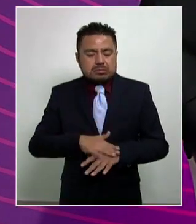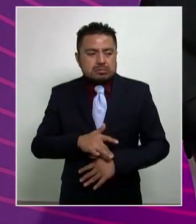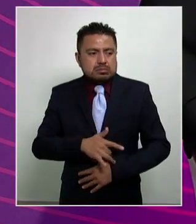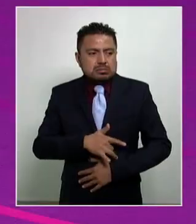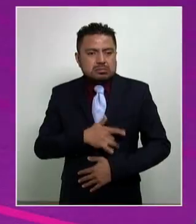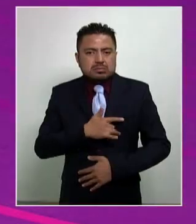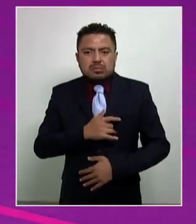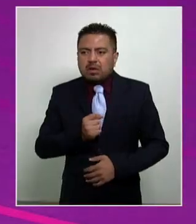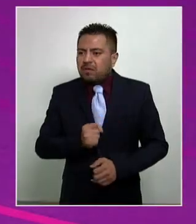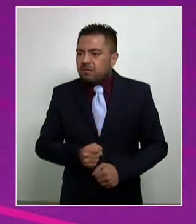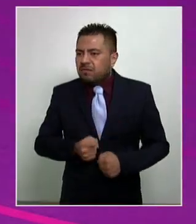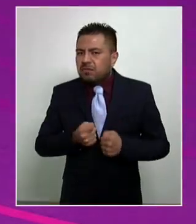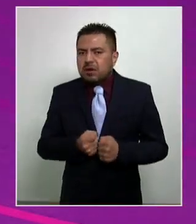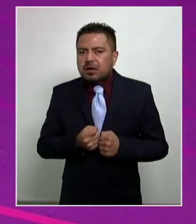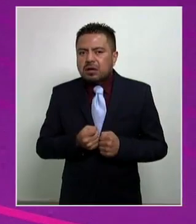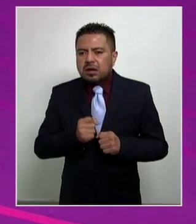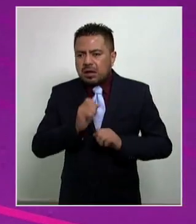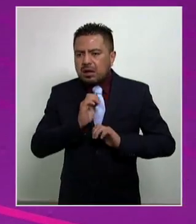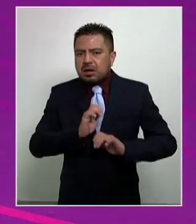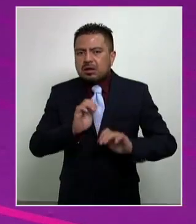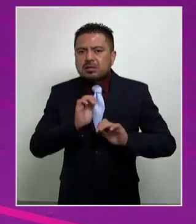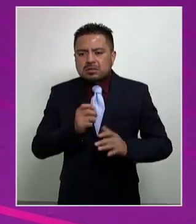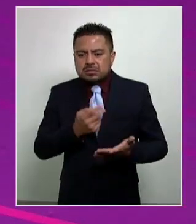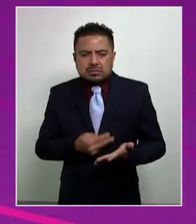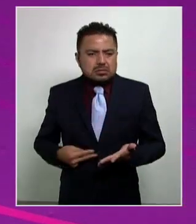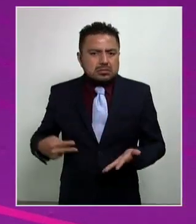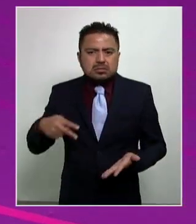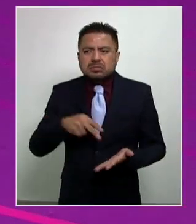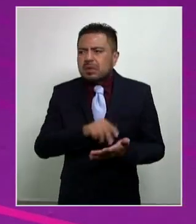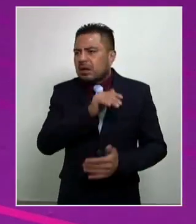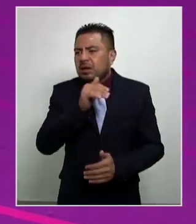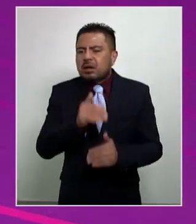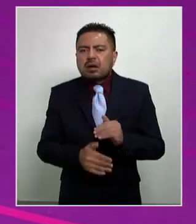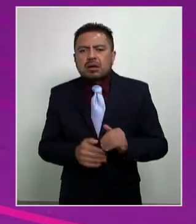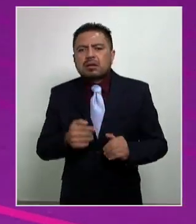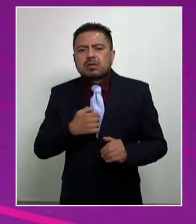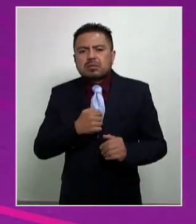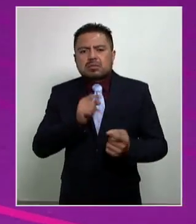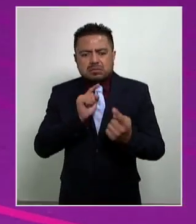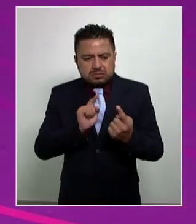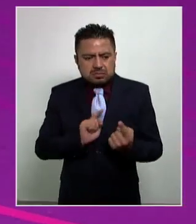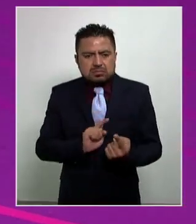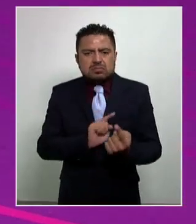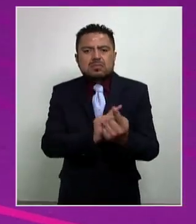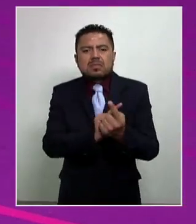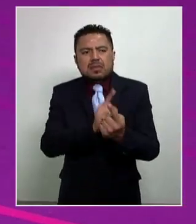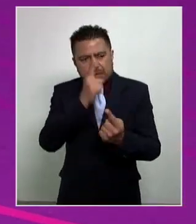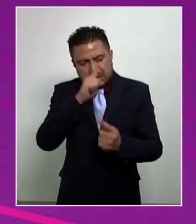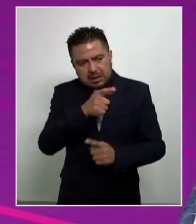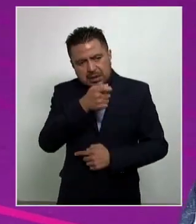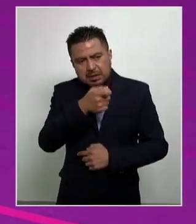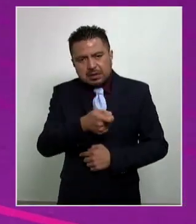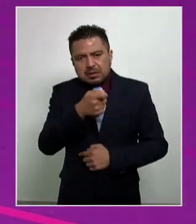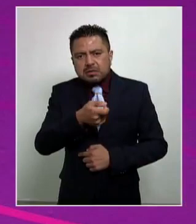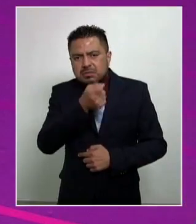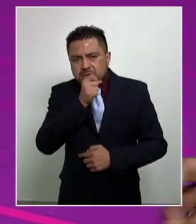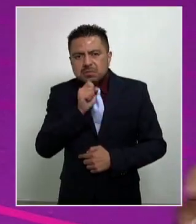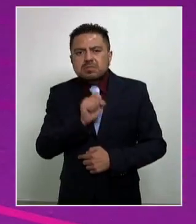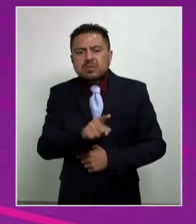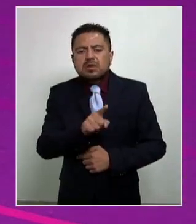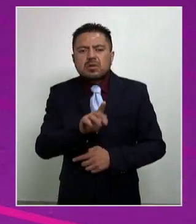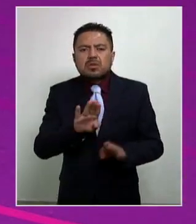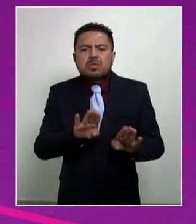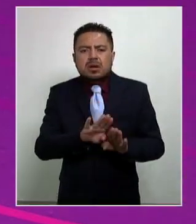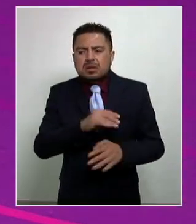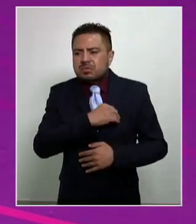al final así del concierto me levanté y me estuve acercando para saludar, pero también con este miedo de